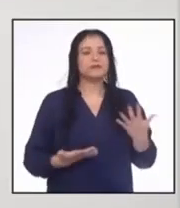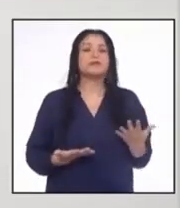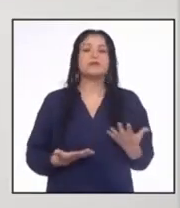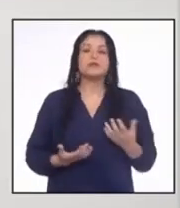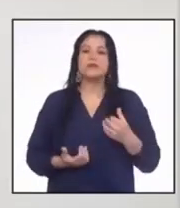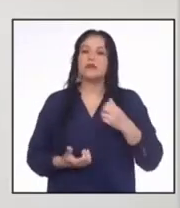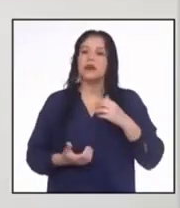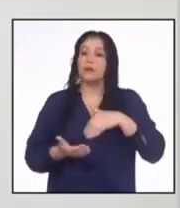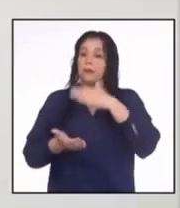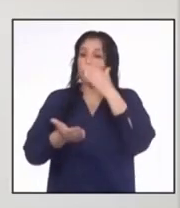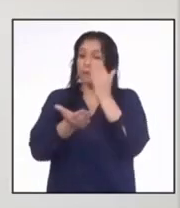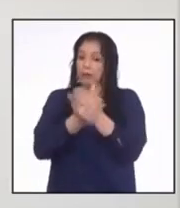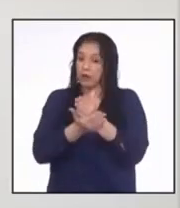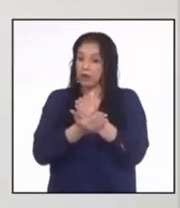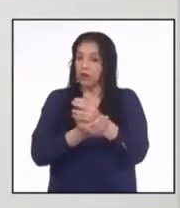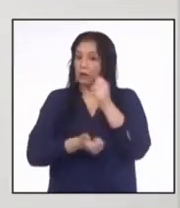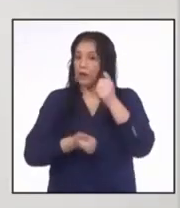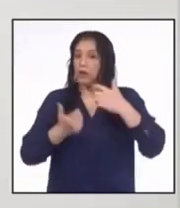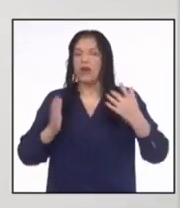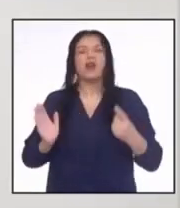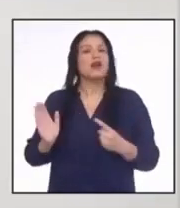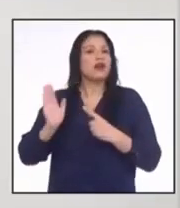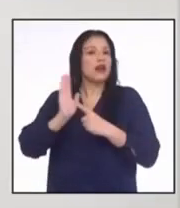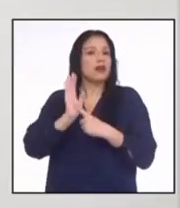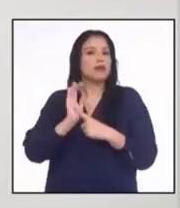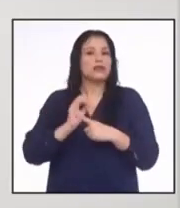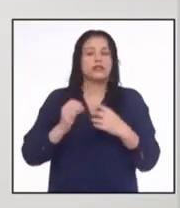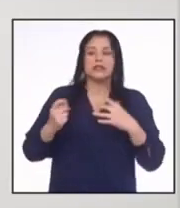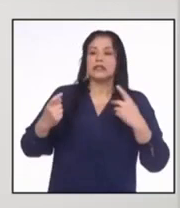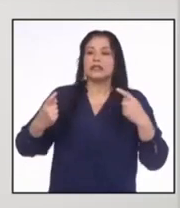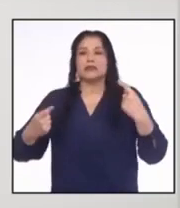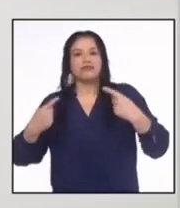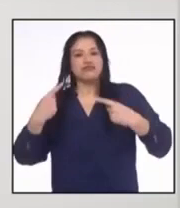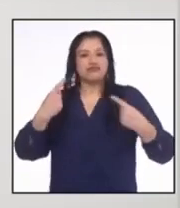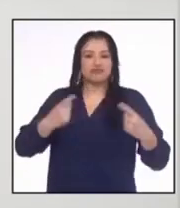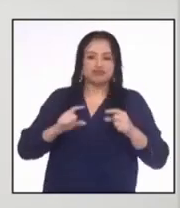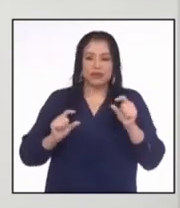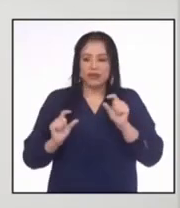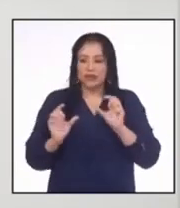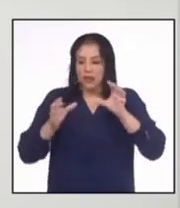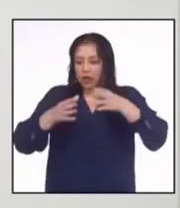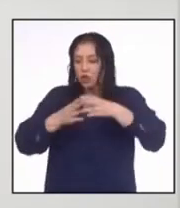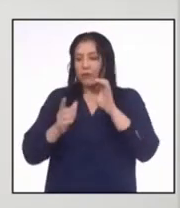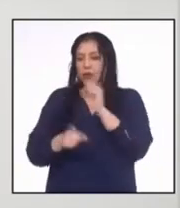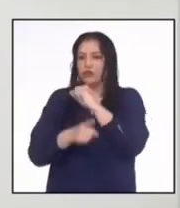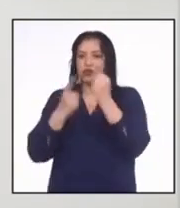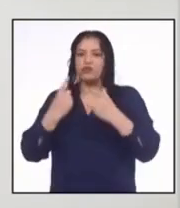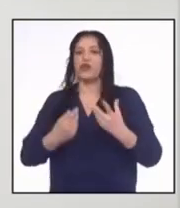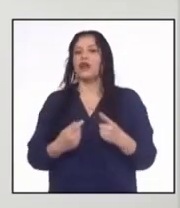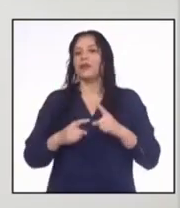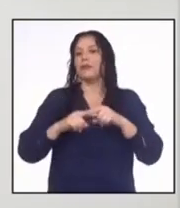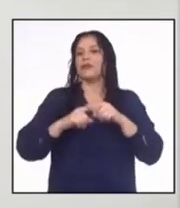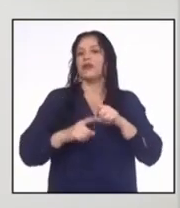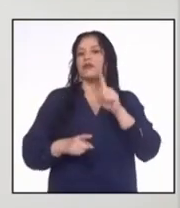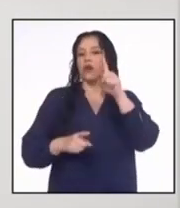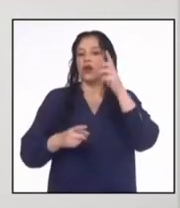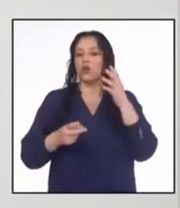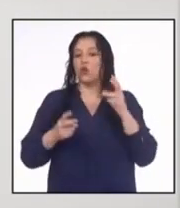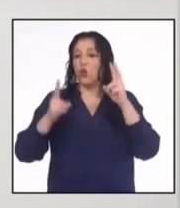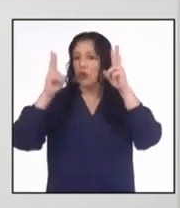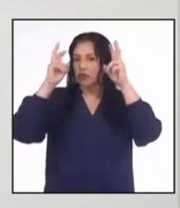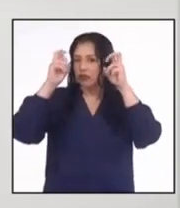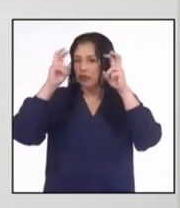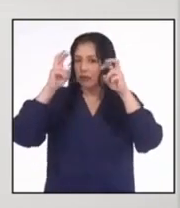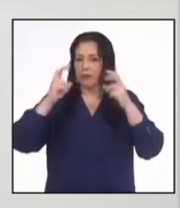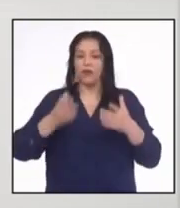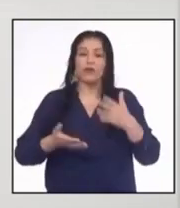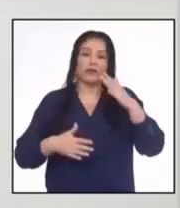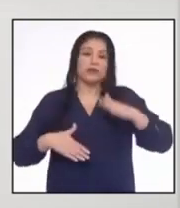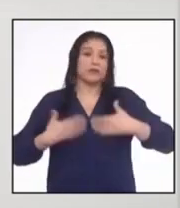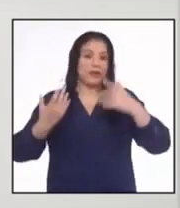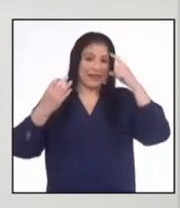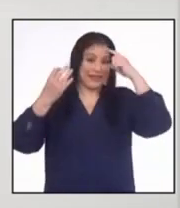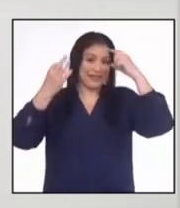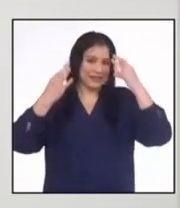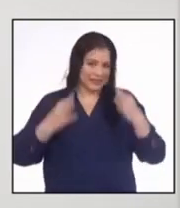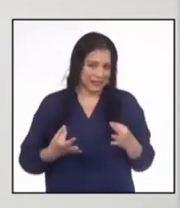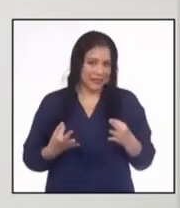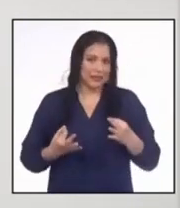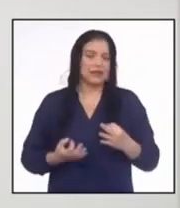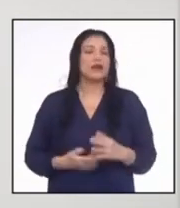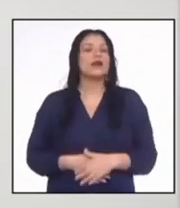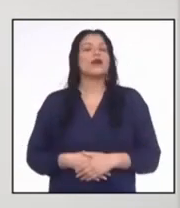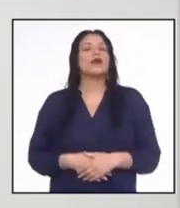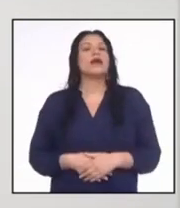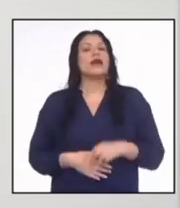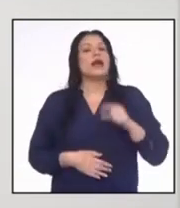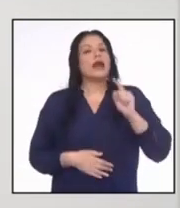El conflicto es la expresión de tensiones entre actores sociales frente a un asunto público sobre el que se toman decisiones.